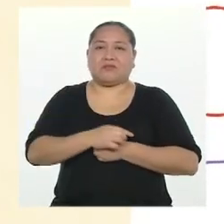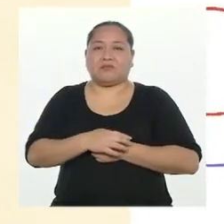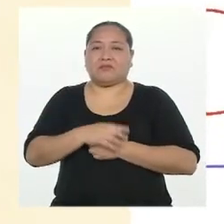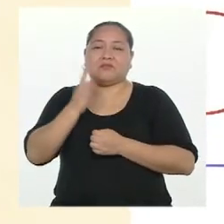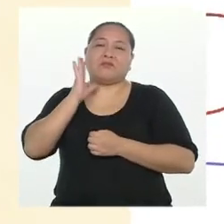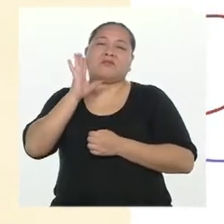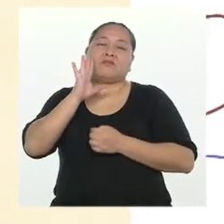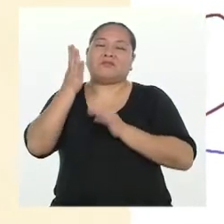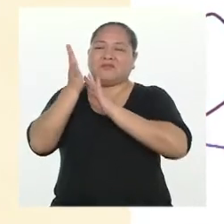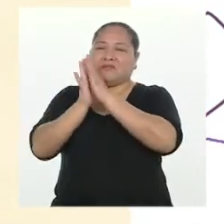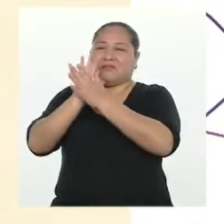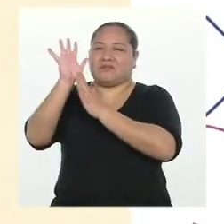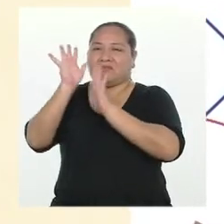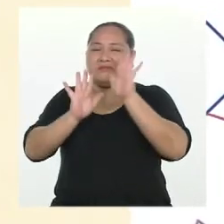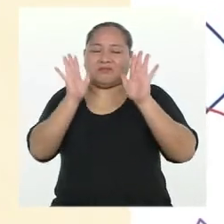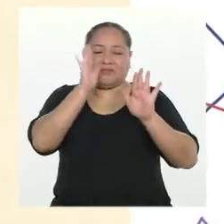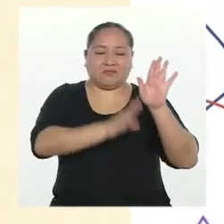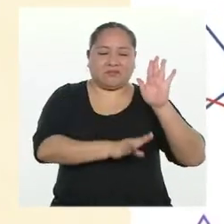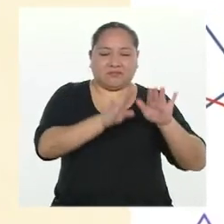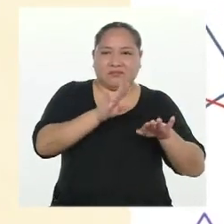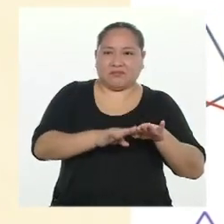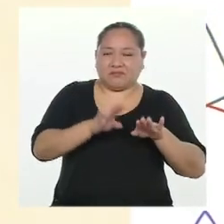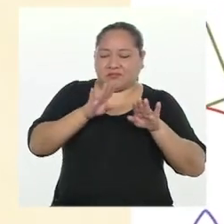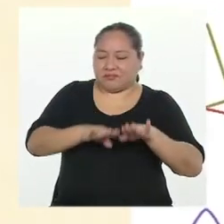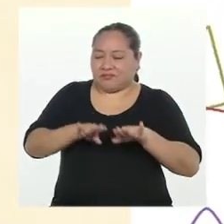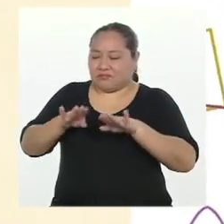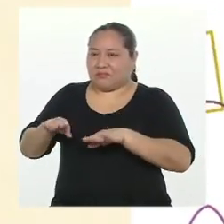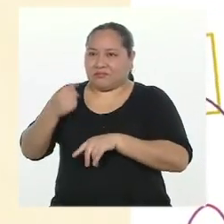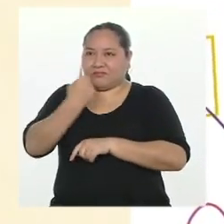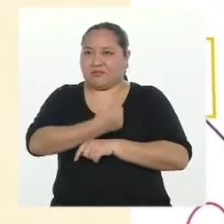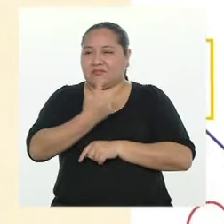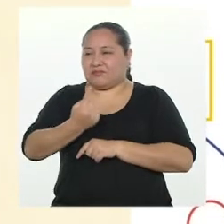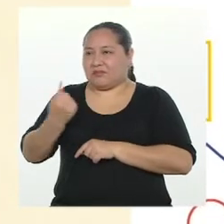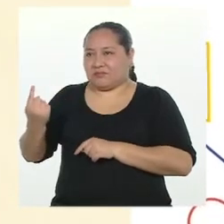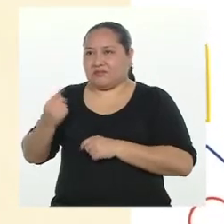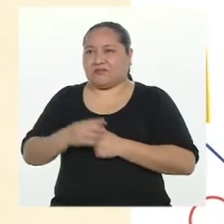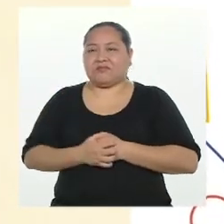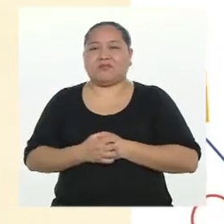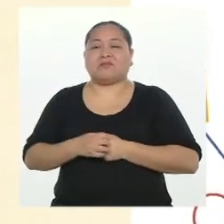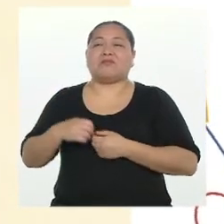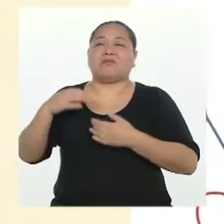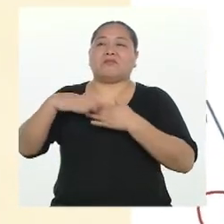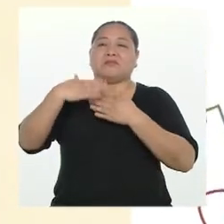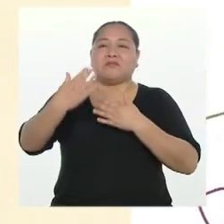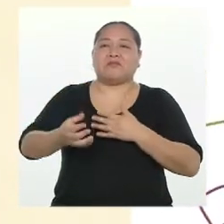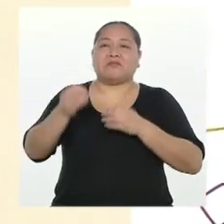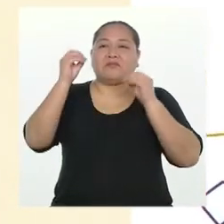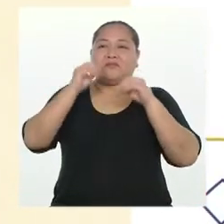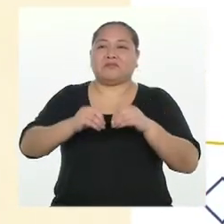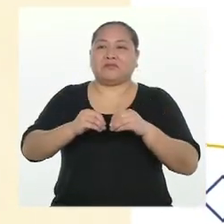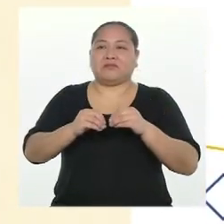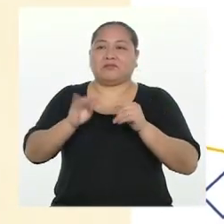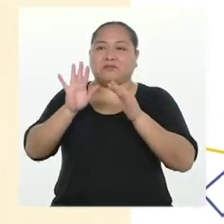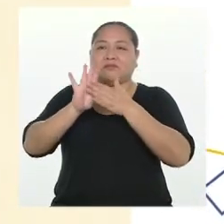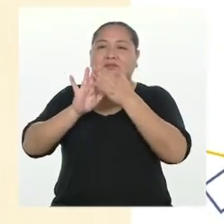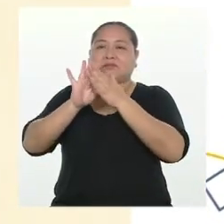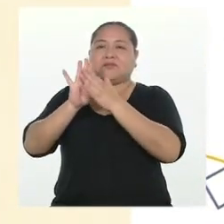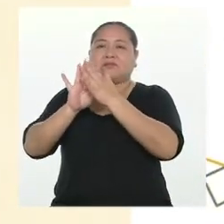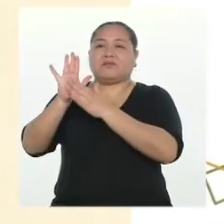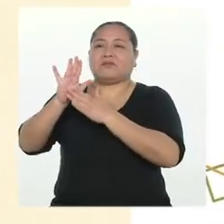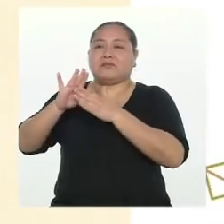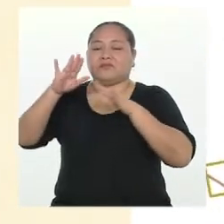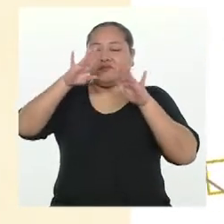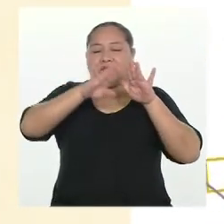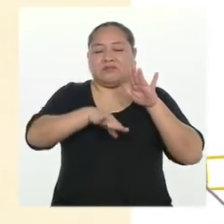me ensucié las manos y realicé una acción distinta para cada frasco. Luego, coloqué la yema de los dedos en